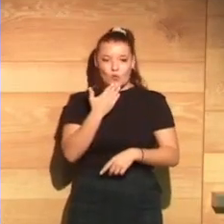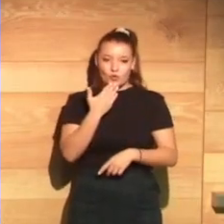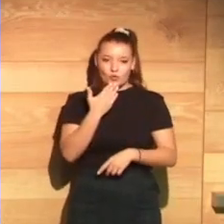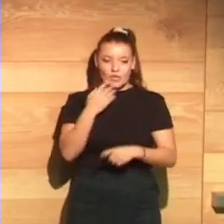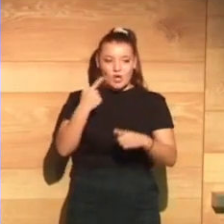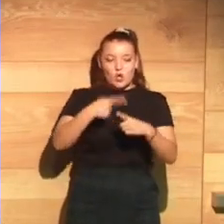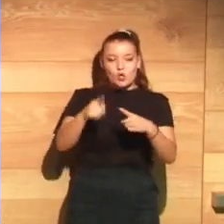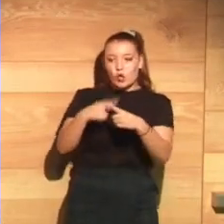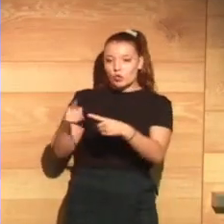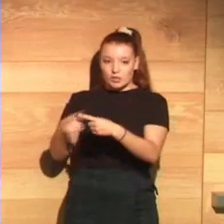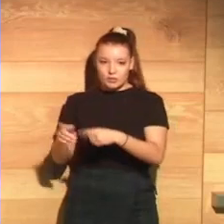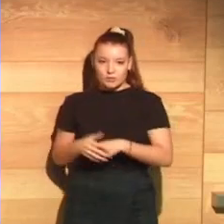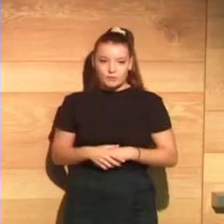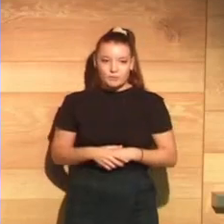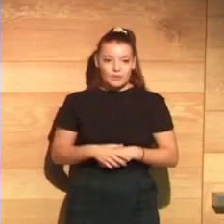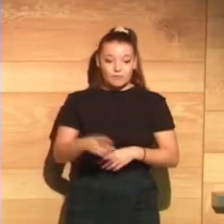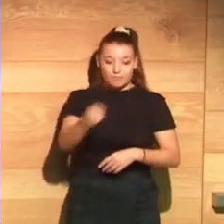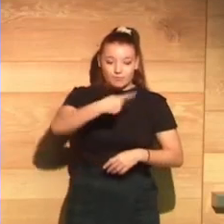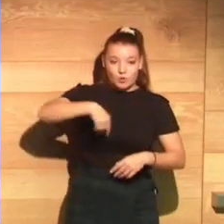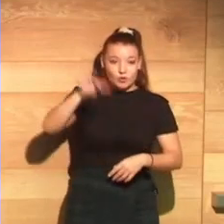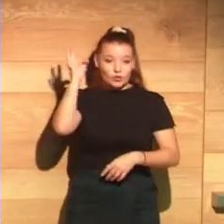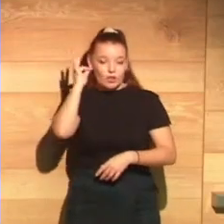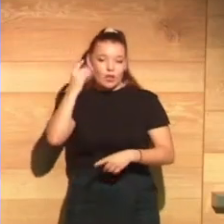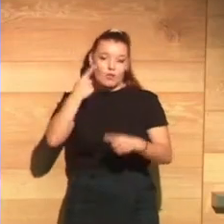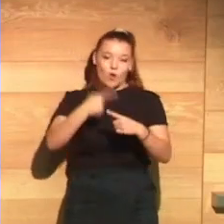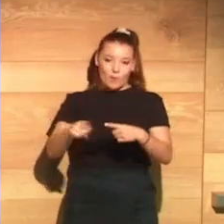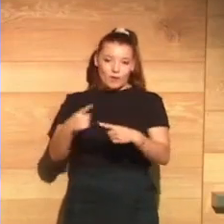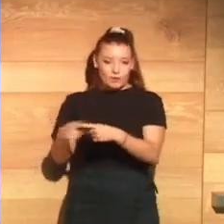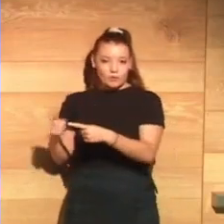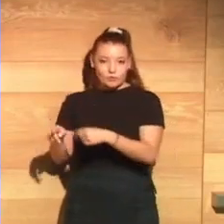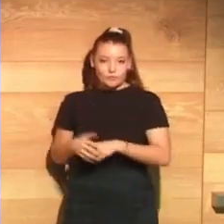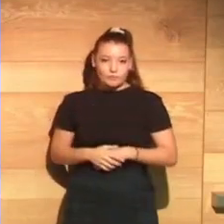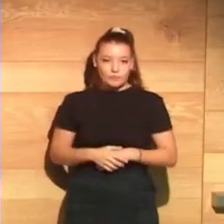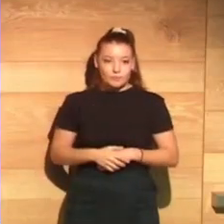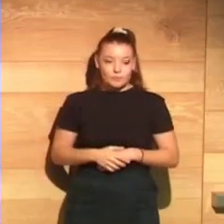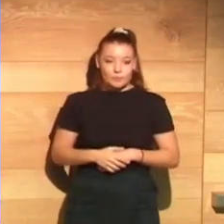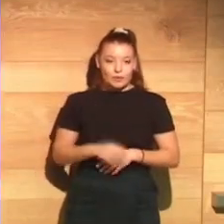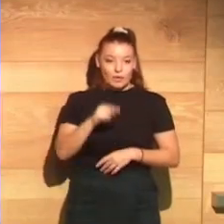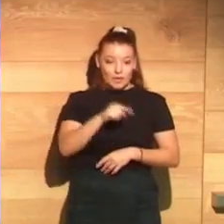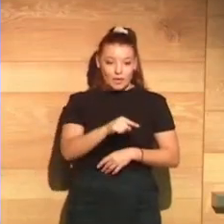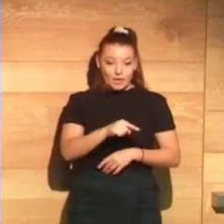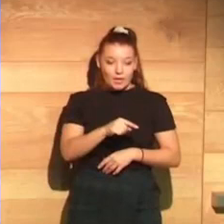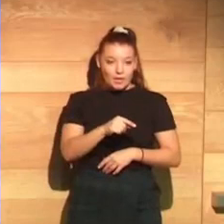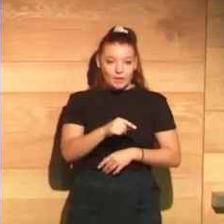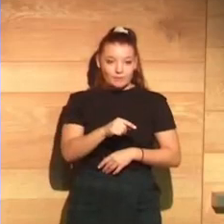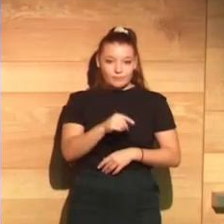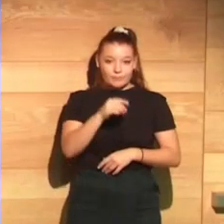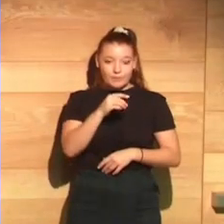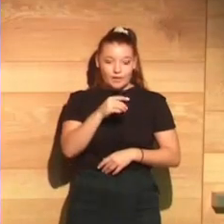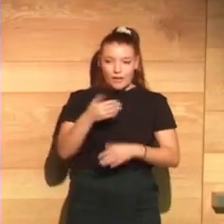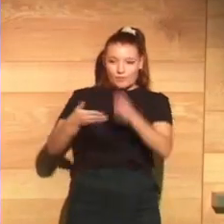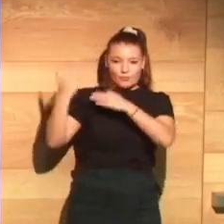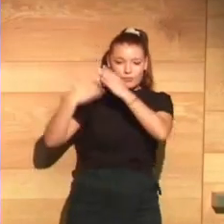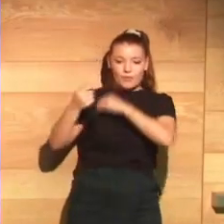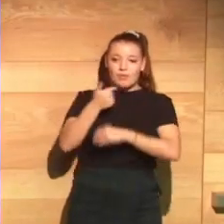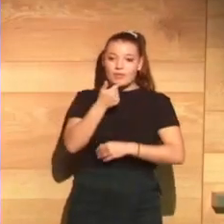en objeto, y odiamos que se nos considere como objeto. Fíjate, ella en aquel momento que ya estuviera diciendo, es que yo no